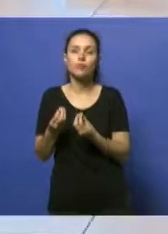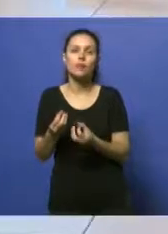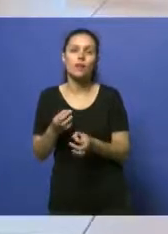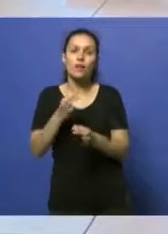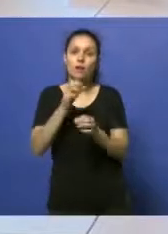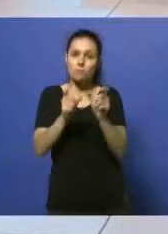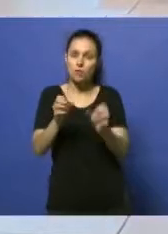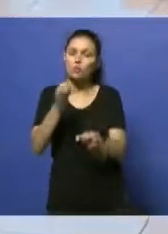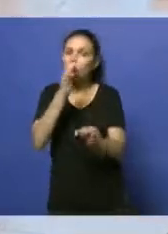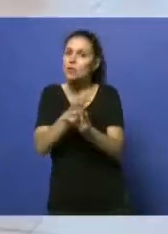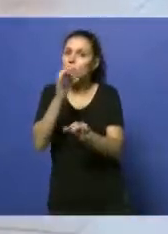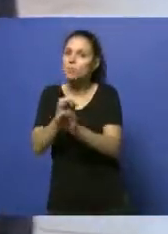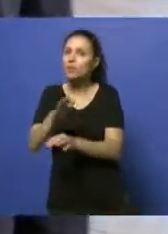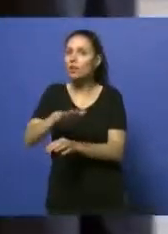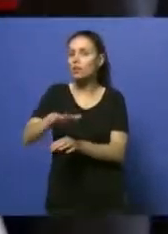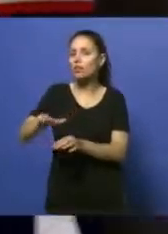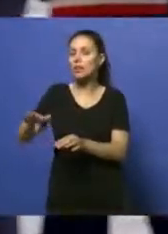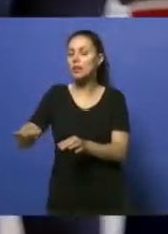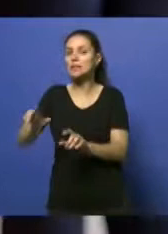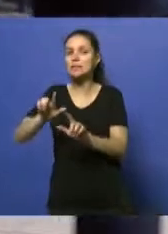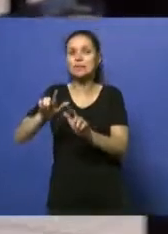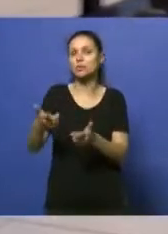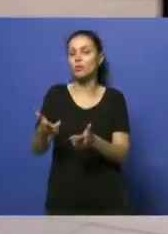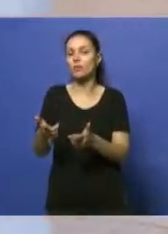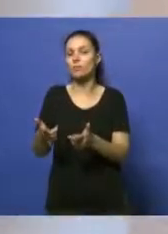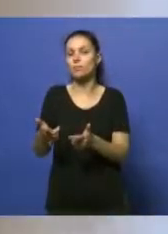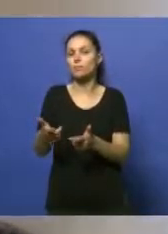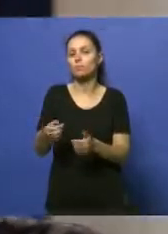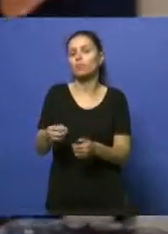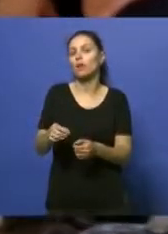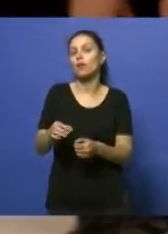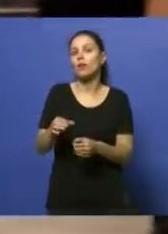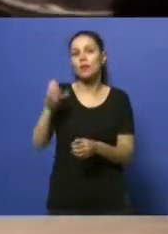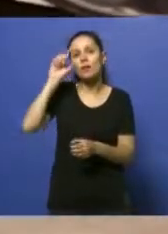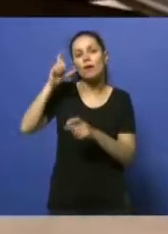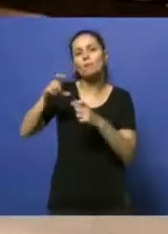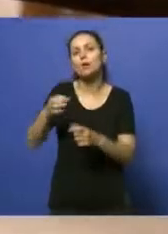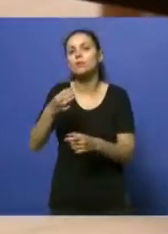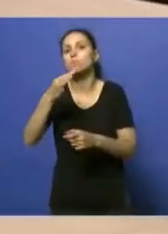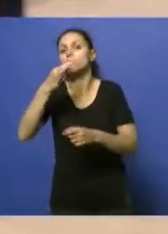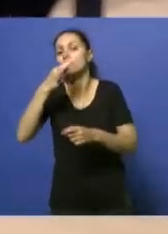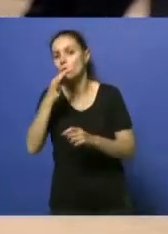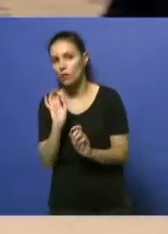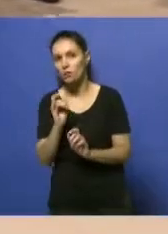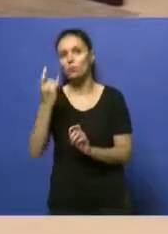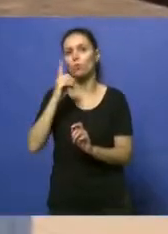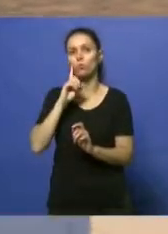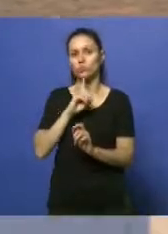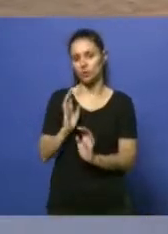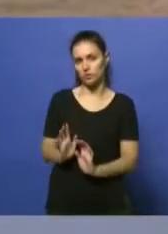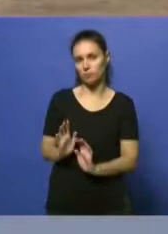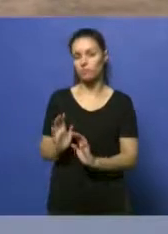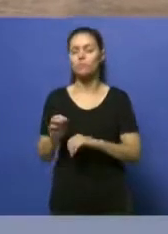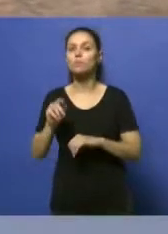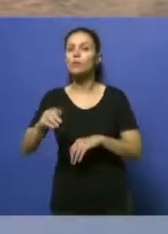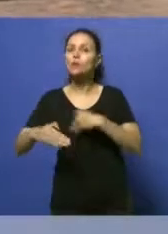en neonatología y que tengan experiencia, por ejemplo, en terapia intensiva. Eso es un proceso, y lo importante